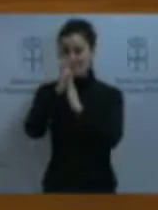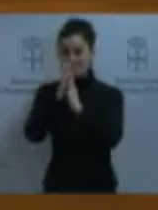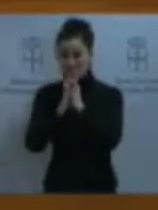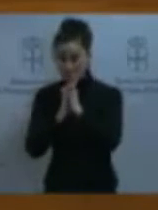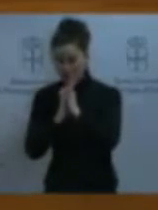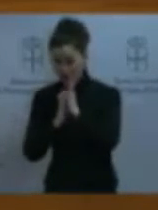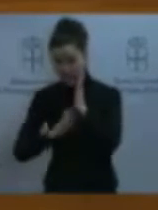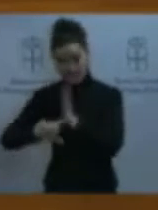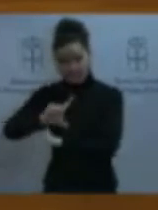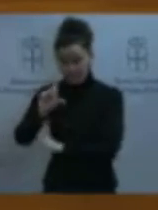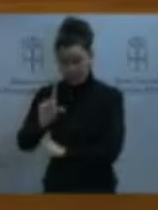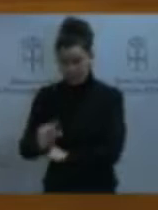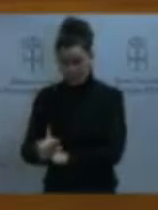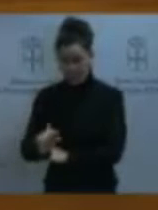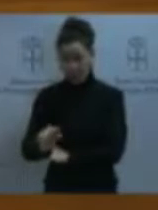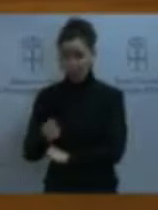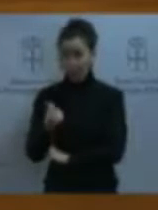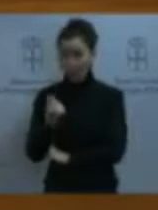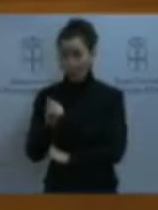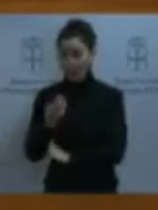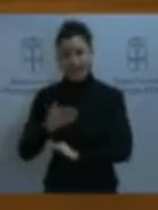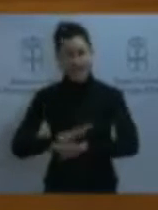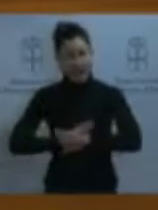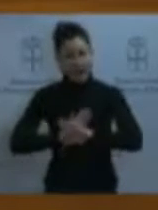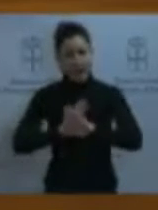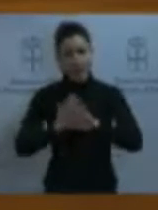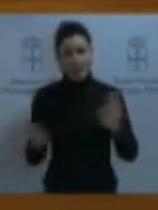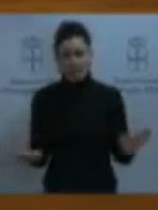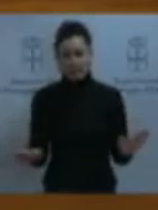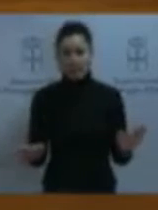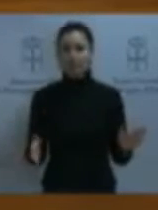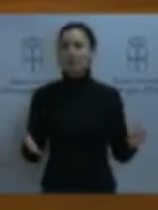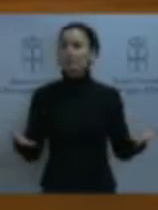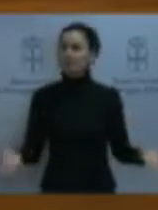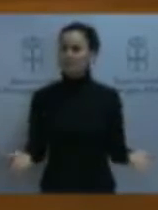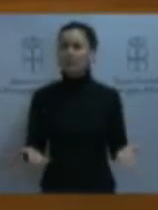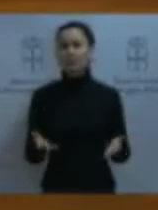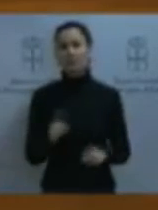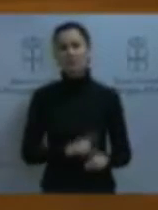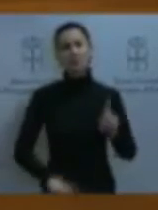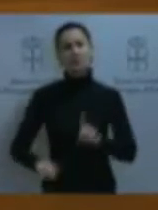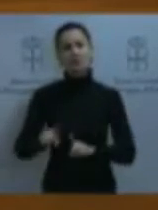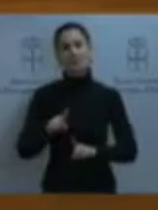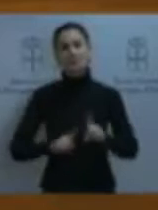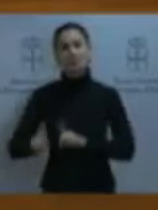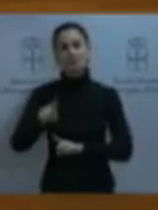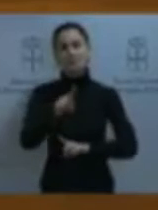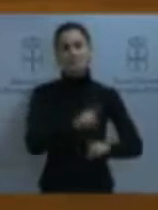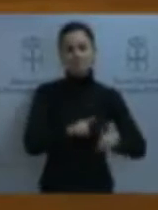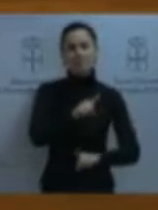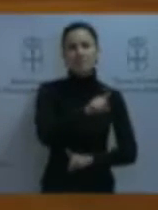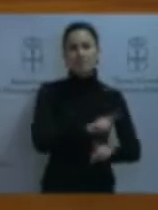términos económicos, lo que hace que se den una tras otra bajas temerarias en las contrataciones que